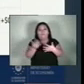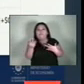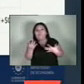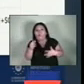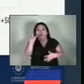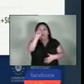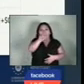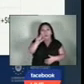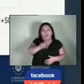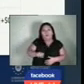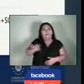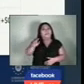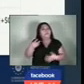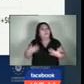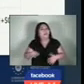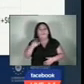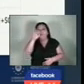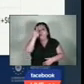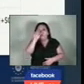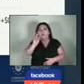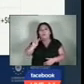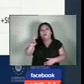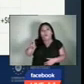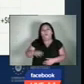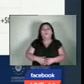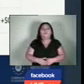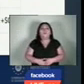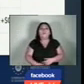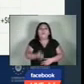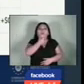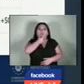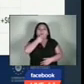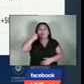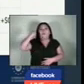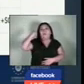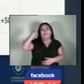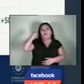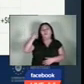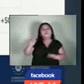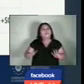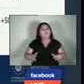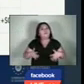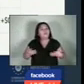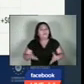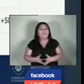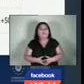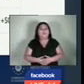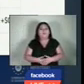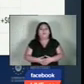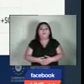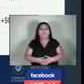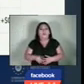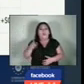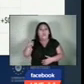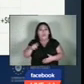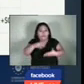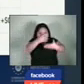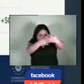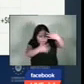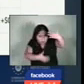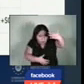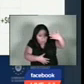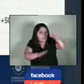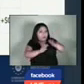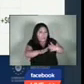hasta el 21 de febrero y otro dato importante sobre este precio de referencia de los combustibles esto no es escrito en piedra